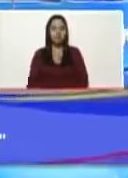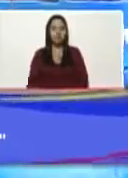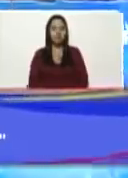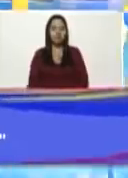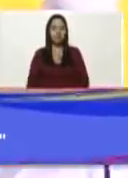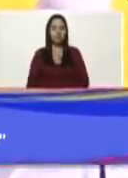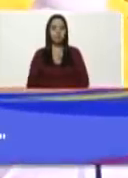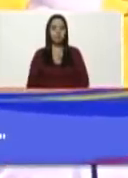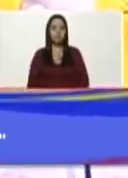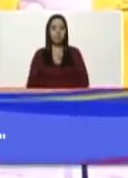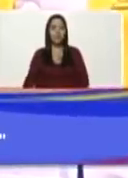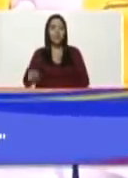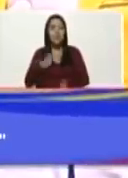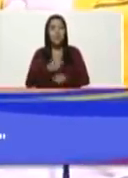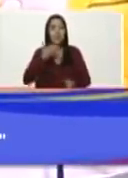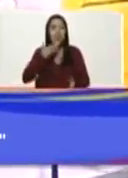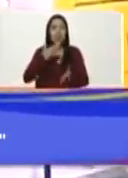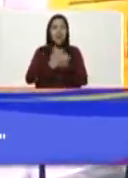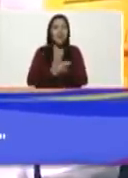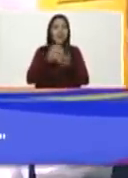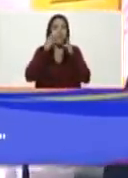Tenemos que darle gracias a la visión